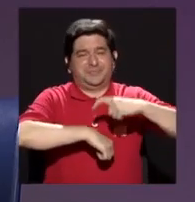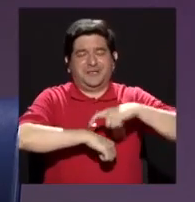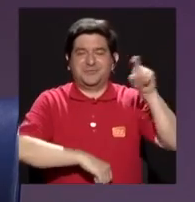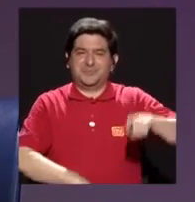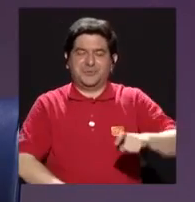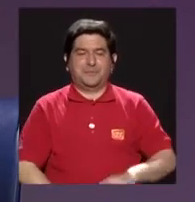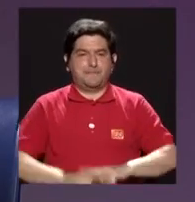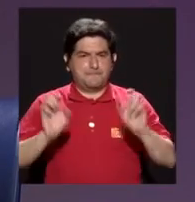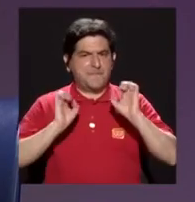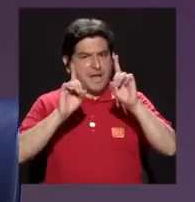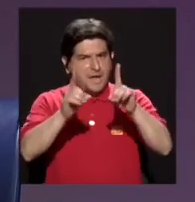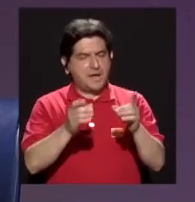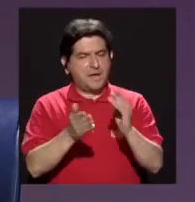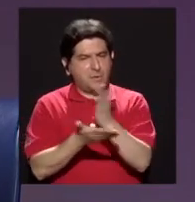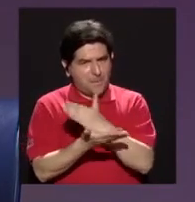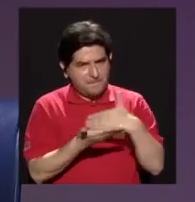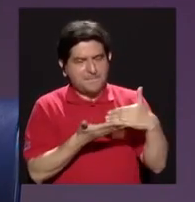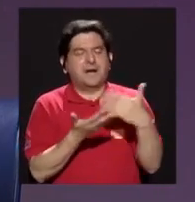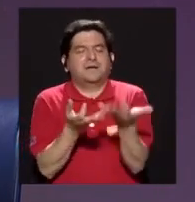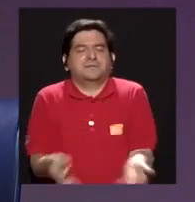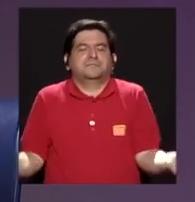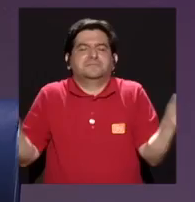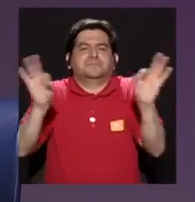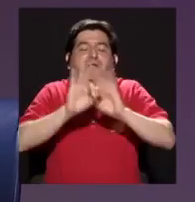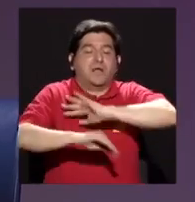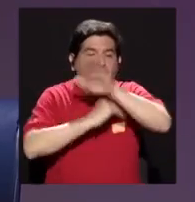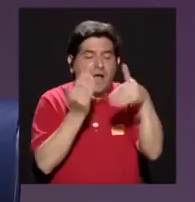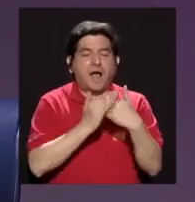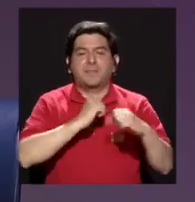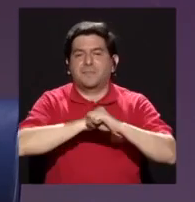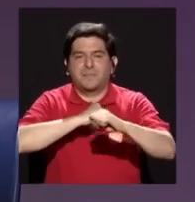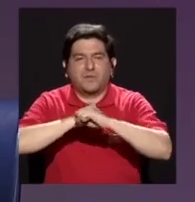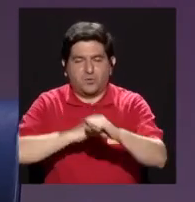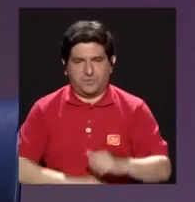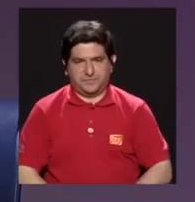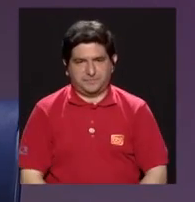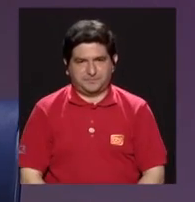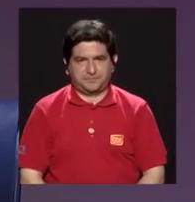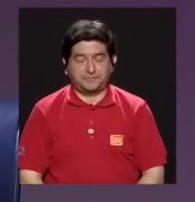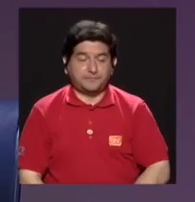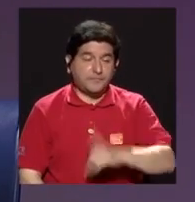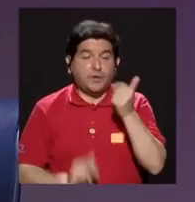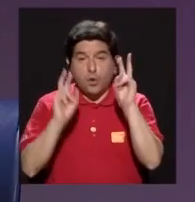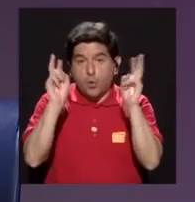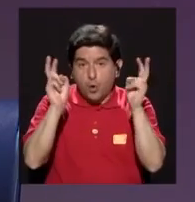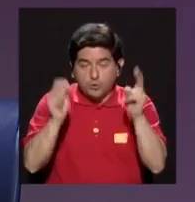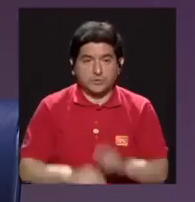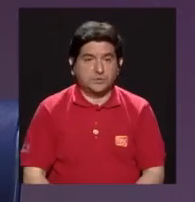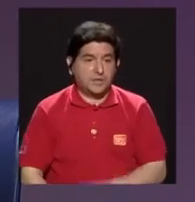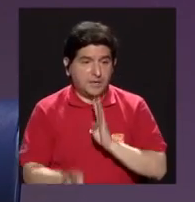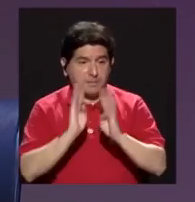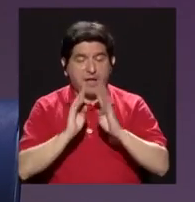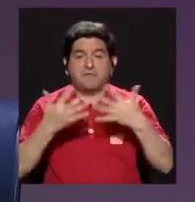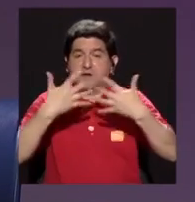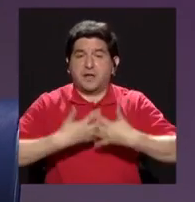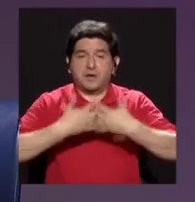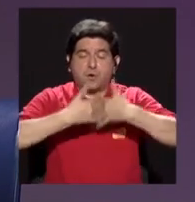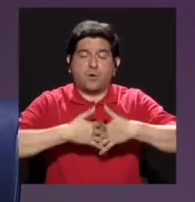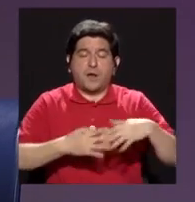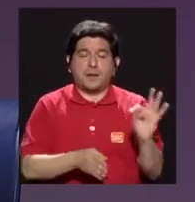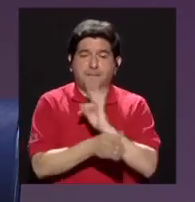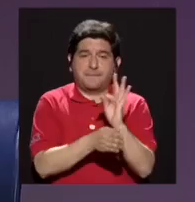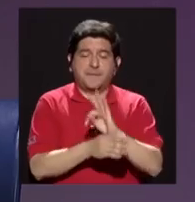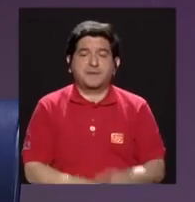que la educación es base fundamental a todas las publicidades otro de los temas también es por supuesto hablar con las televisoras verdad